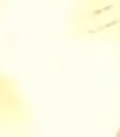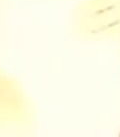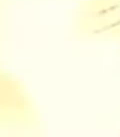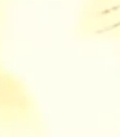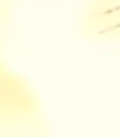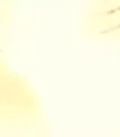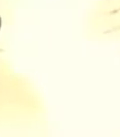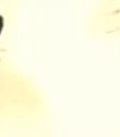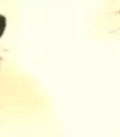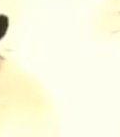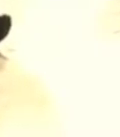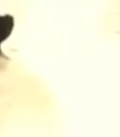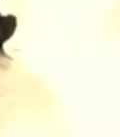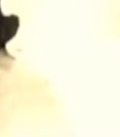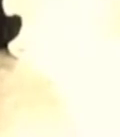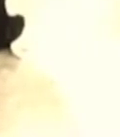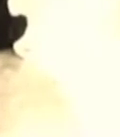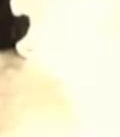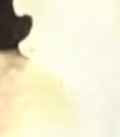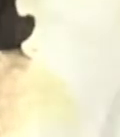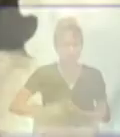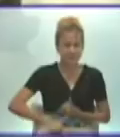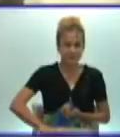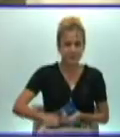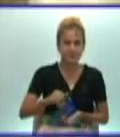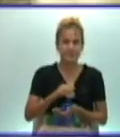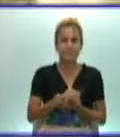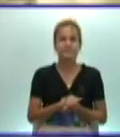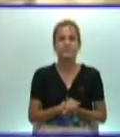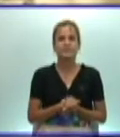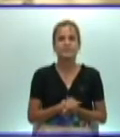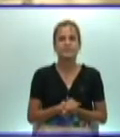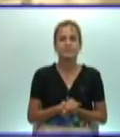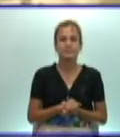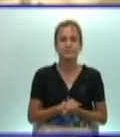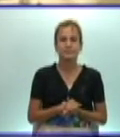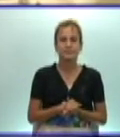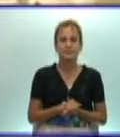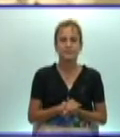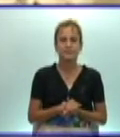Querido Sildita, Aleidita, Camilo, Celia y Ernesto,